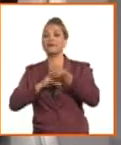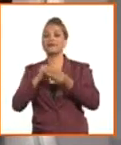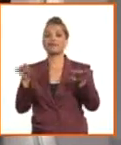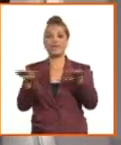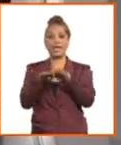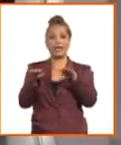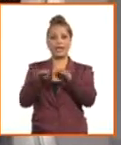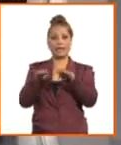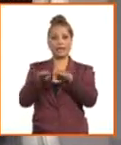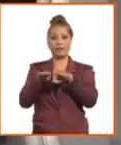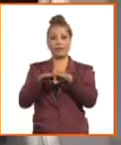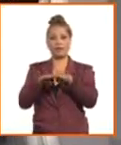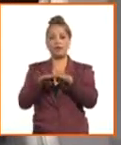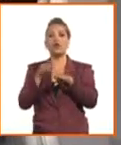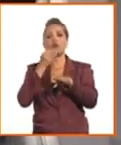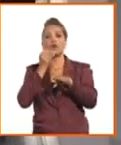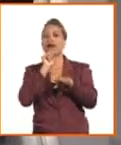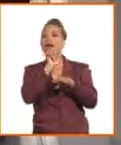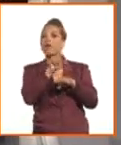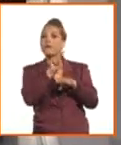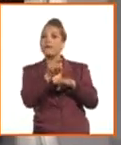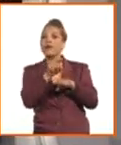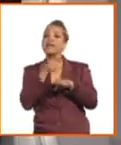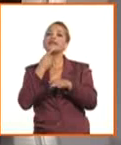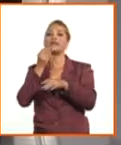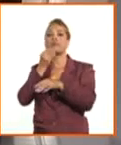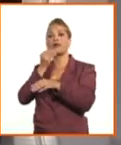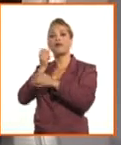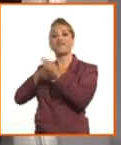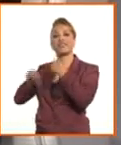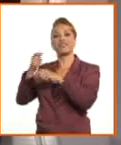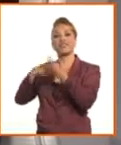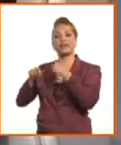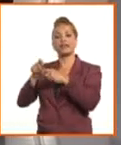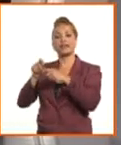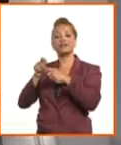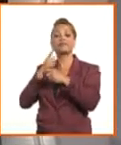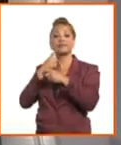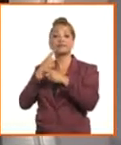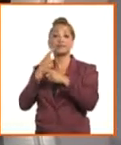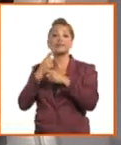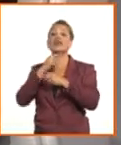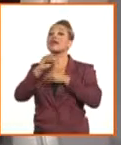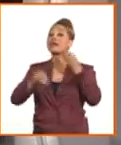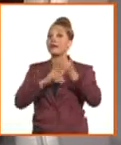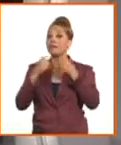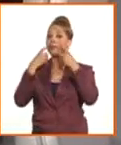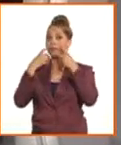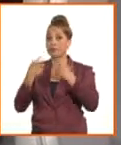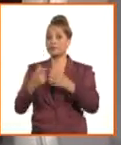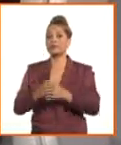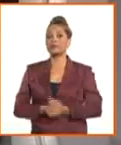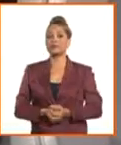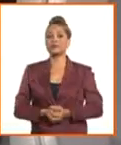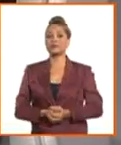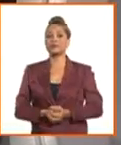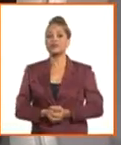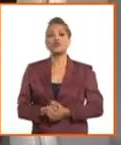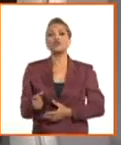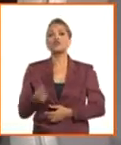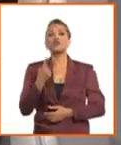sentidos, operaciones de compra y operaciones de venta. Entonces, el tipo de cambio aquí juega un papel fundamental. Claro. No sería